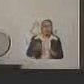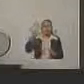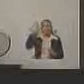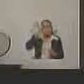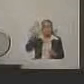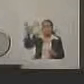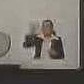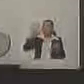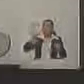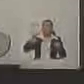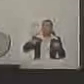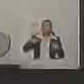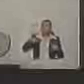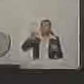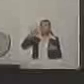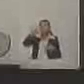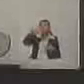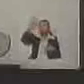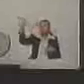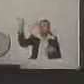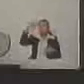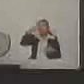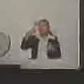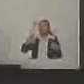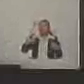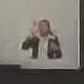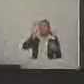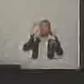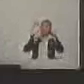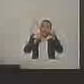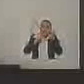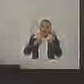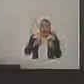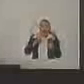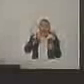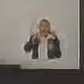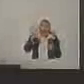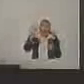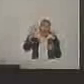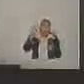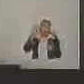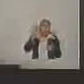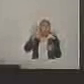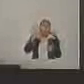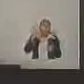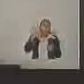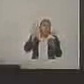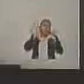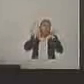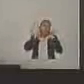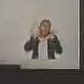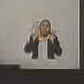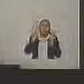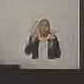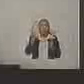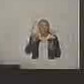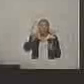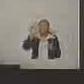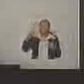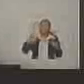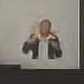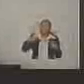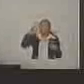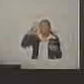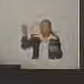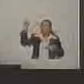para aquellos que escuchan con sus manos, faltan espacios de desarrollo social para que